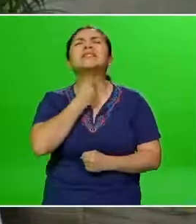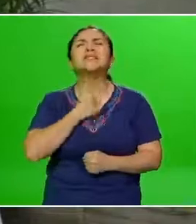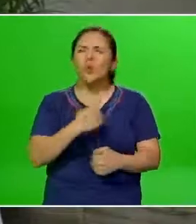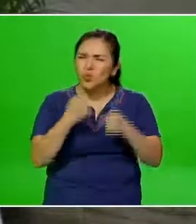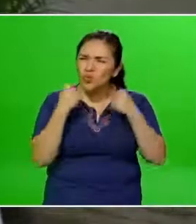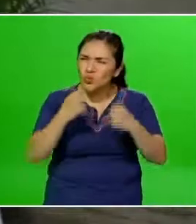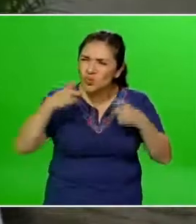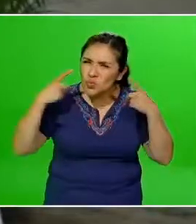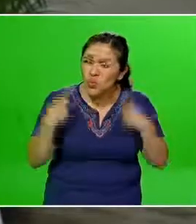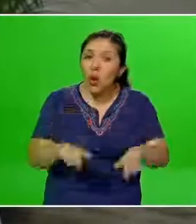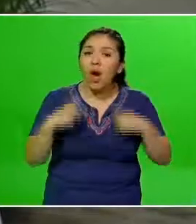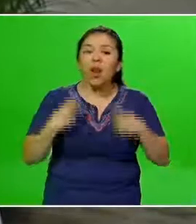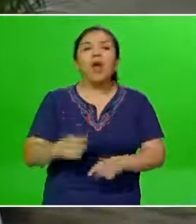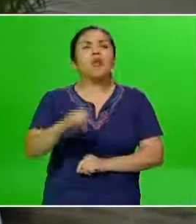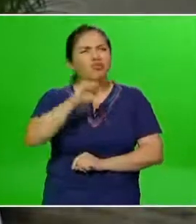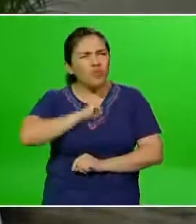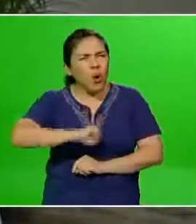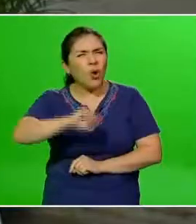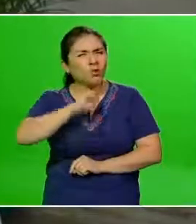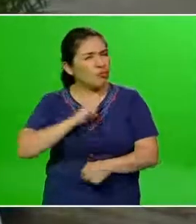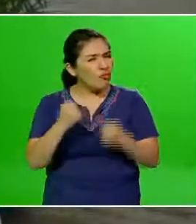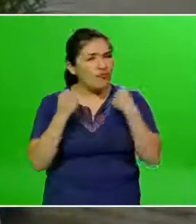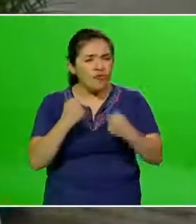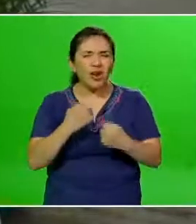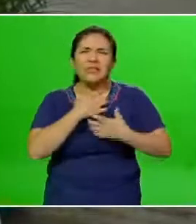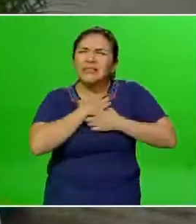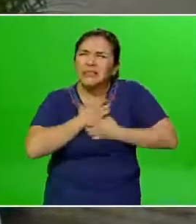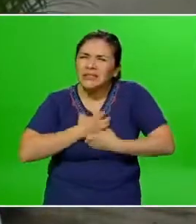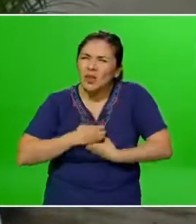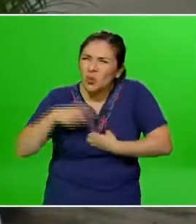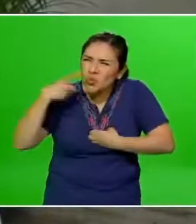garganta, tos intensa, dolor de pecho,